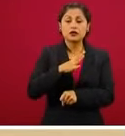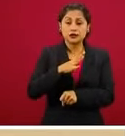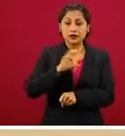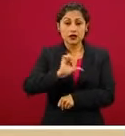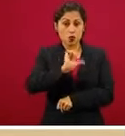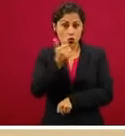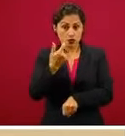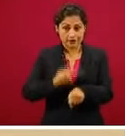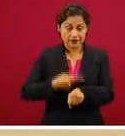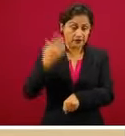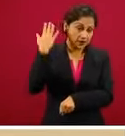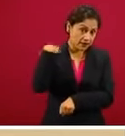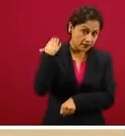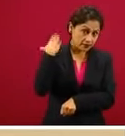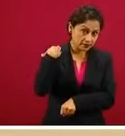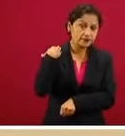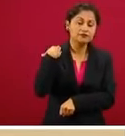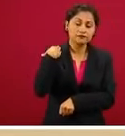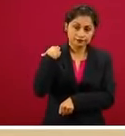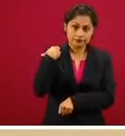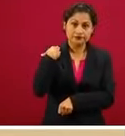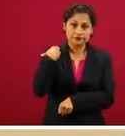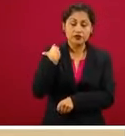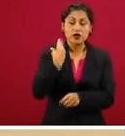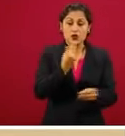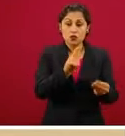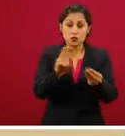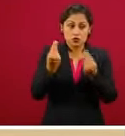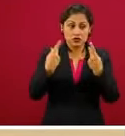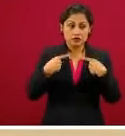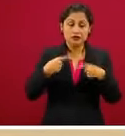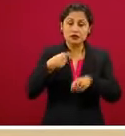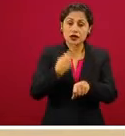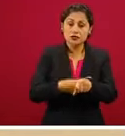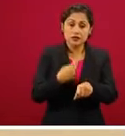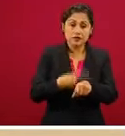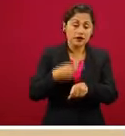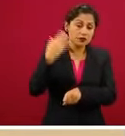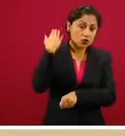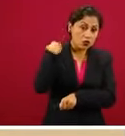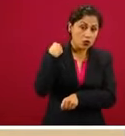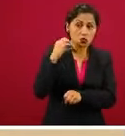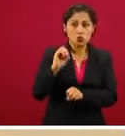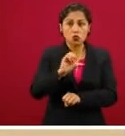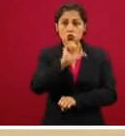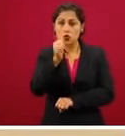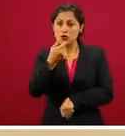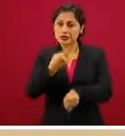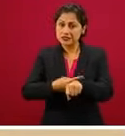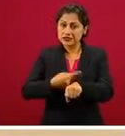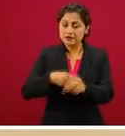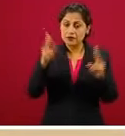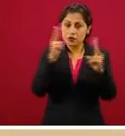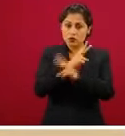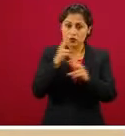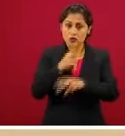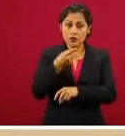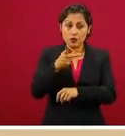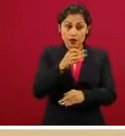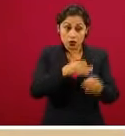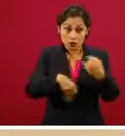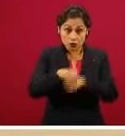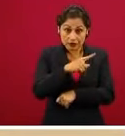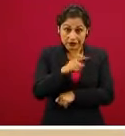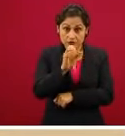y entonces no todos los casos de infección respiratoria aguda grave son realmente COVID, pero sí lo son un porcentaje muy